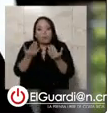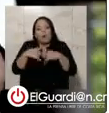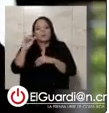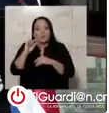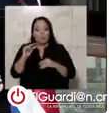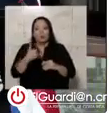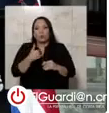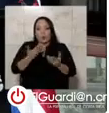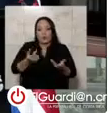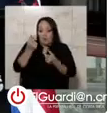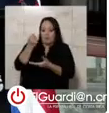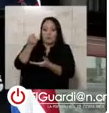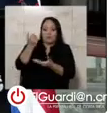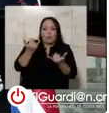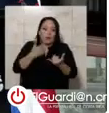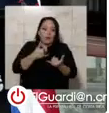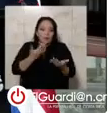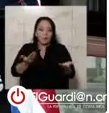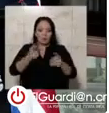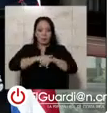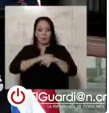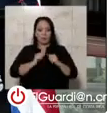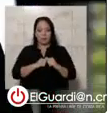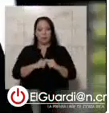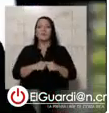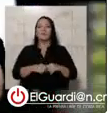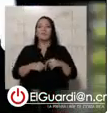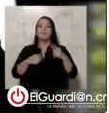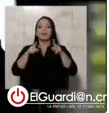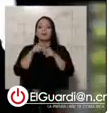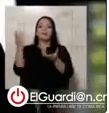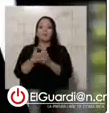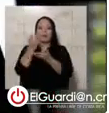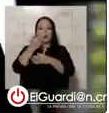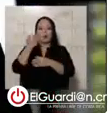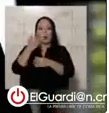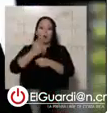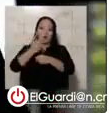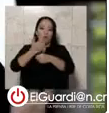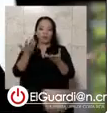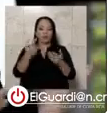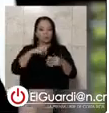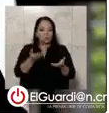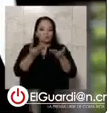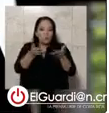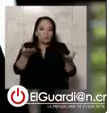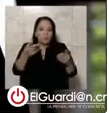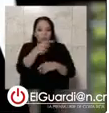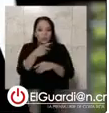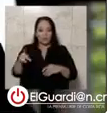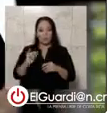con lo que hay en el fondo en este momento para incluso recuperar obra, porque sí le hemos dado obra a Punta Arenas y como le dice el